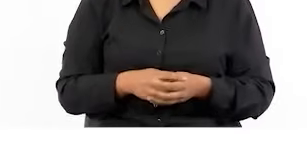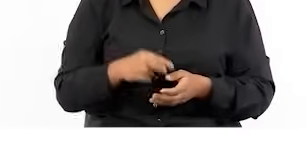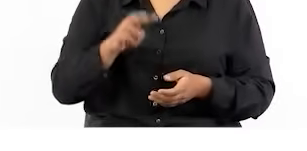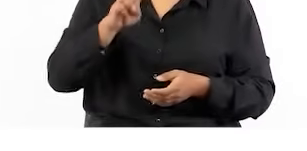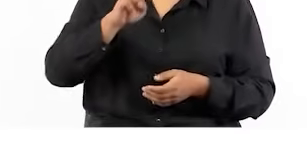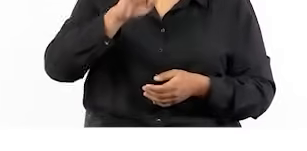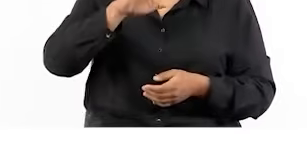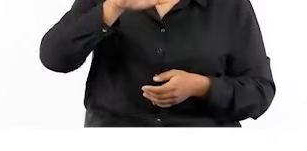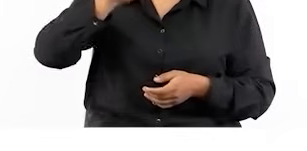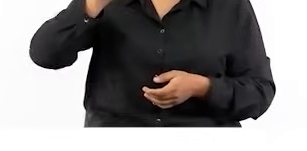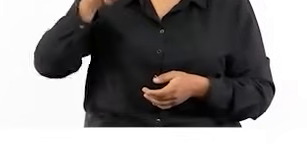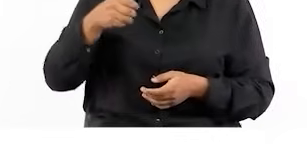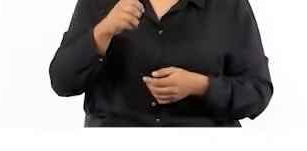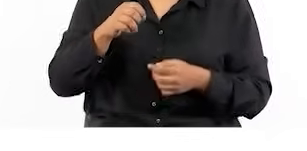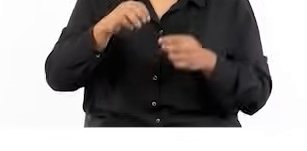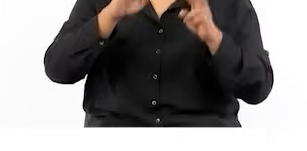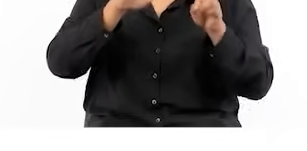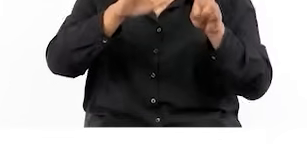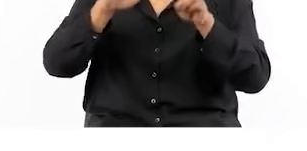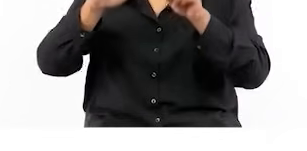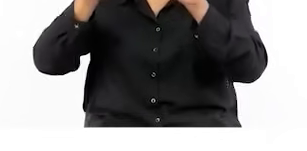completa en un periodo de